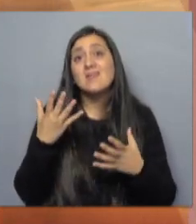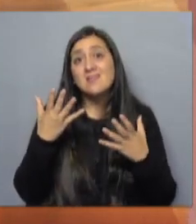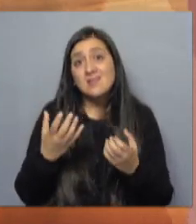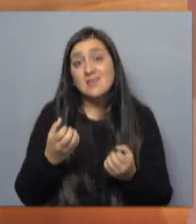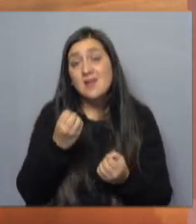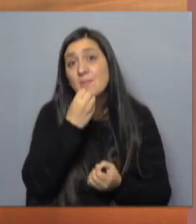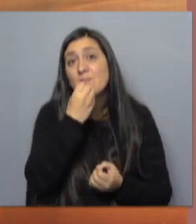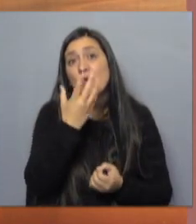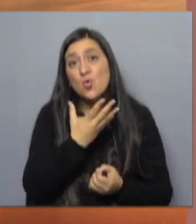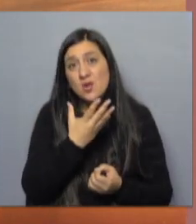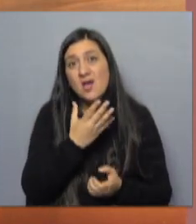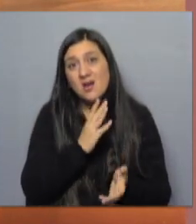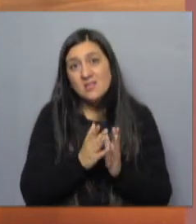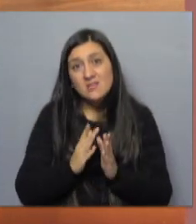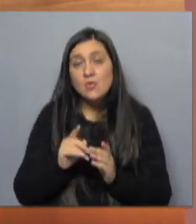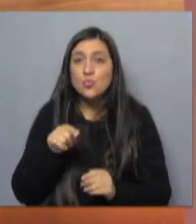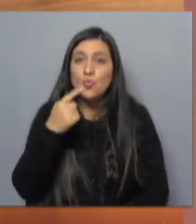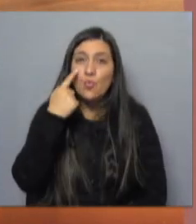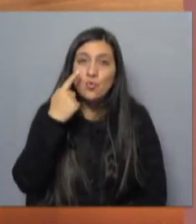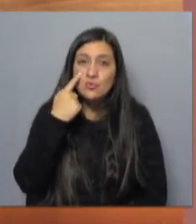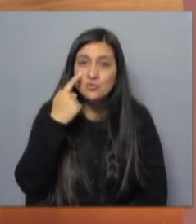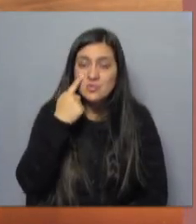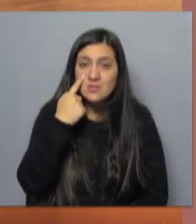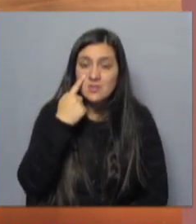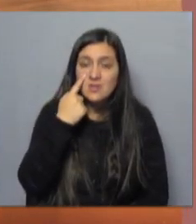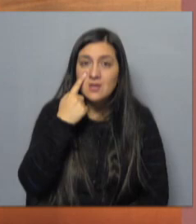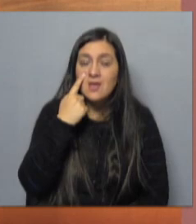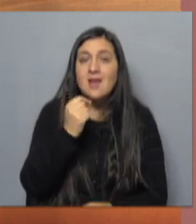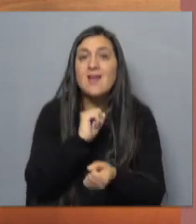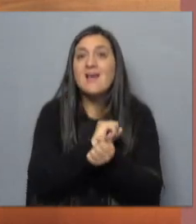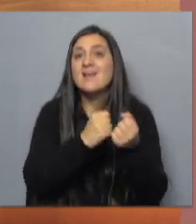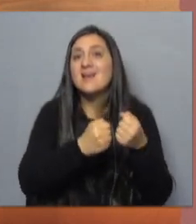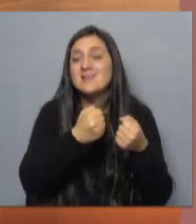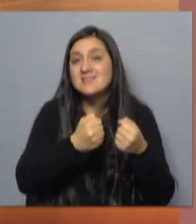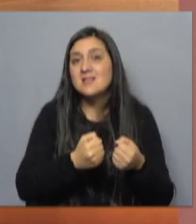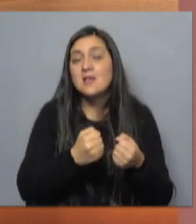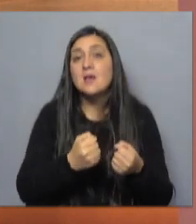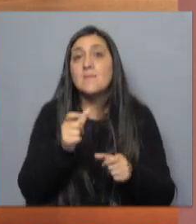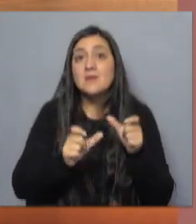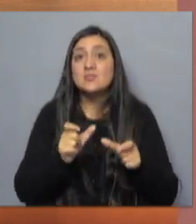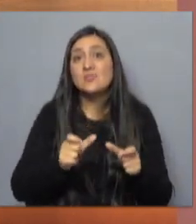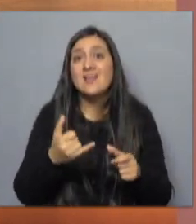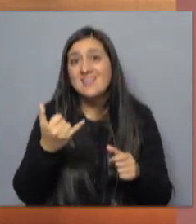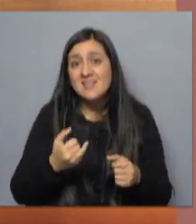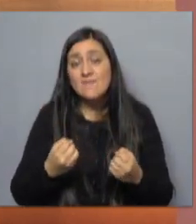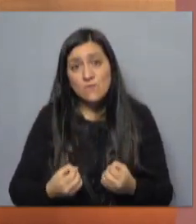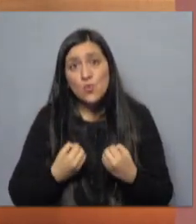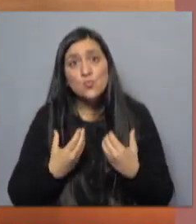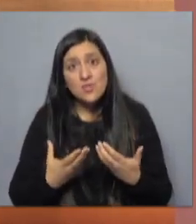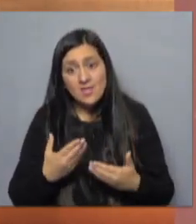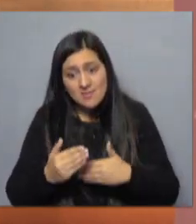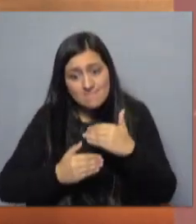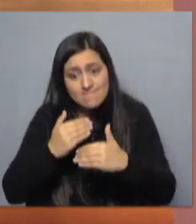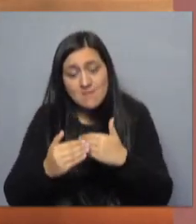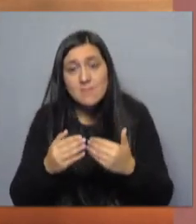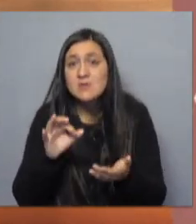decirlo de alguna manera, ¿has conocido en tu paso por el sistema carcelario gente que ha tenido la voluntad, pero el sistema lo ha tirado para abajo?